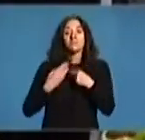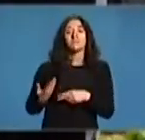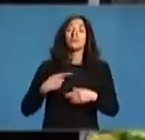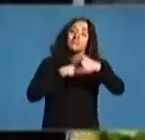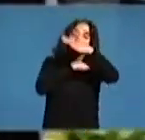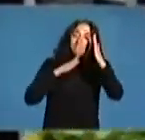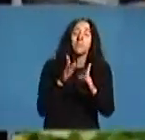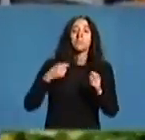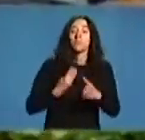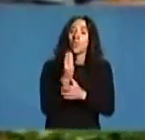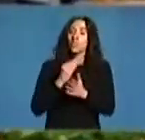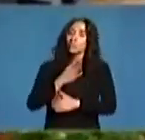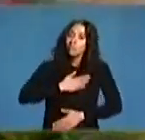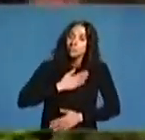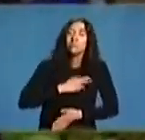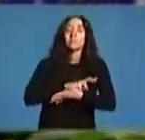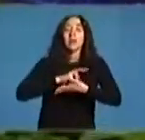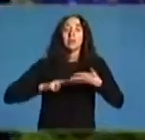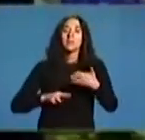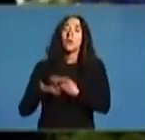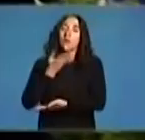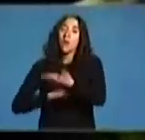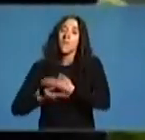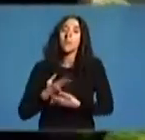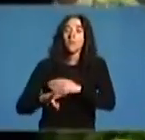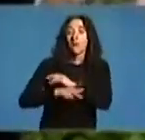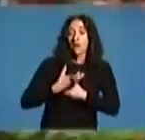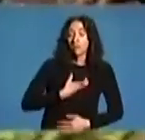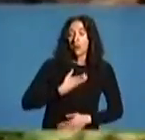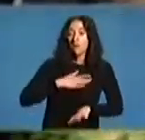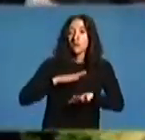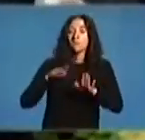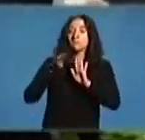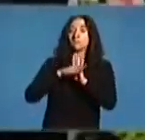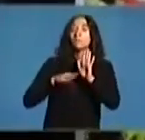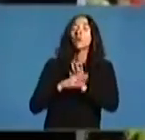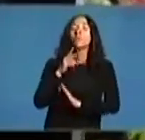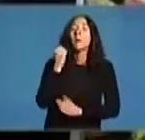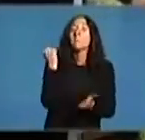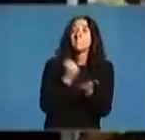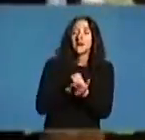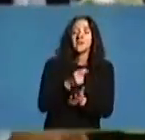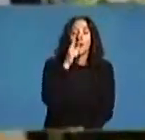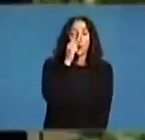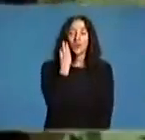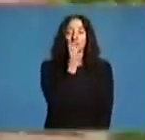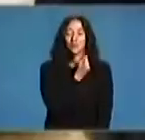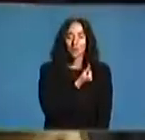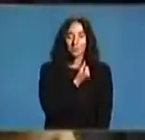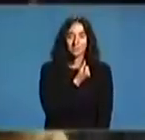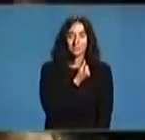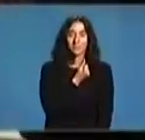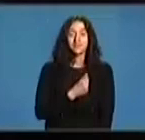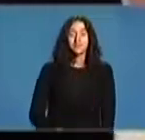produtos autóctonos, colabora co Concello nesta iniciativa coa marca Lugo Sabe, na que se impulsa a venda aos 50.000 kilos de cereixa que se producen na